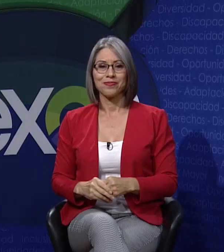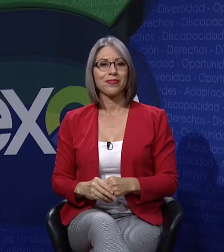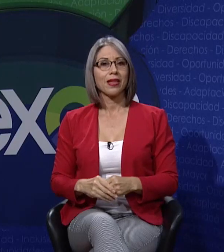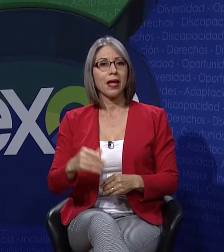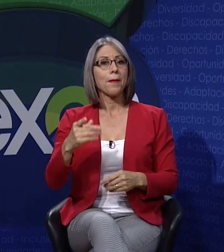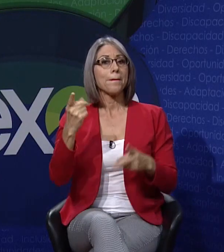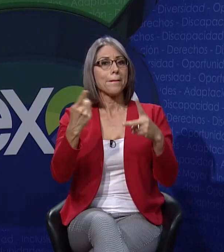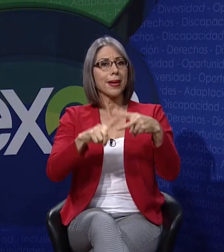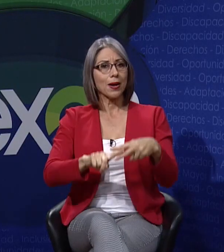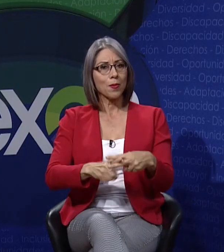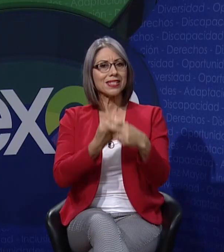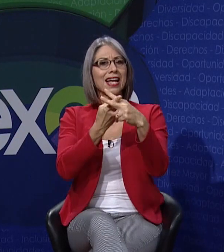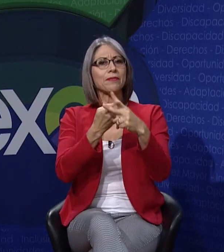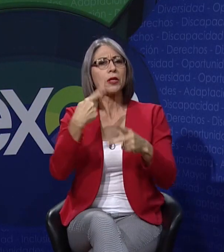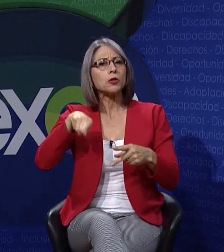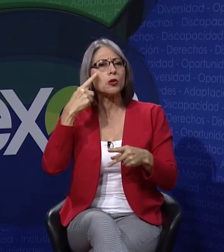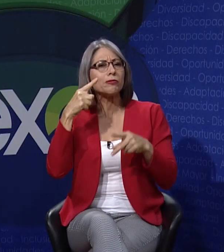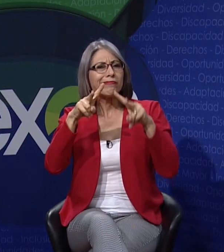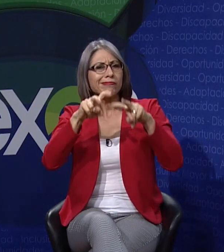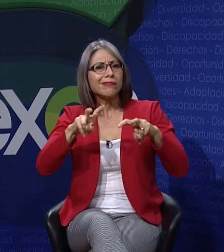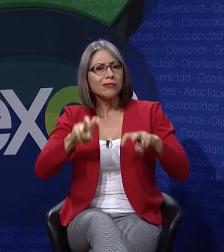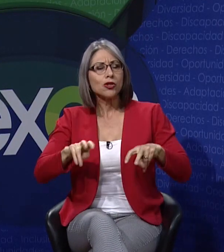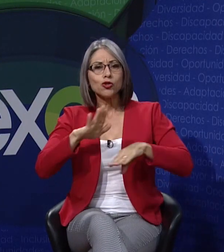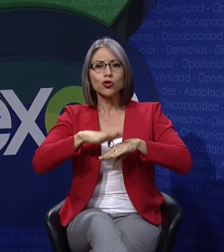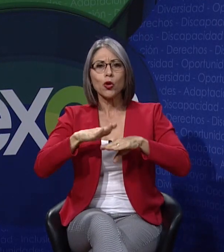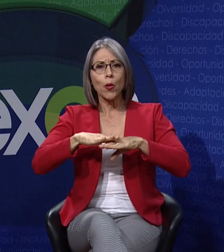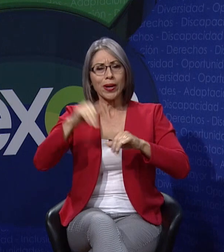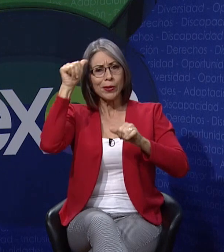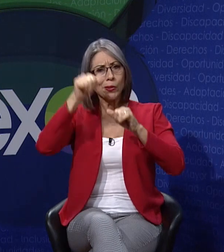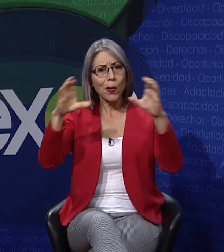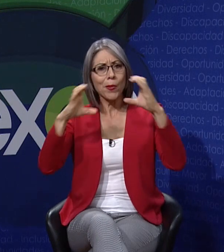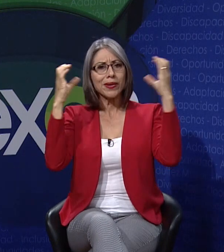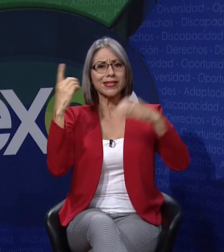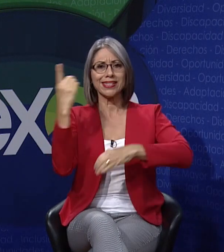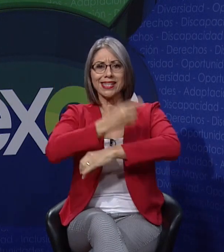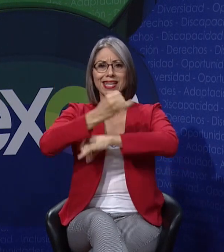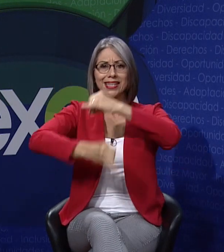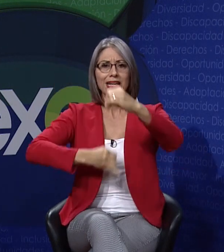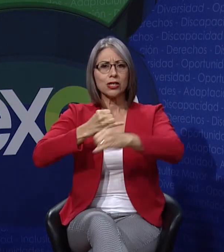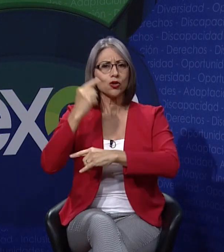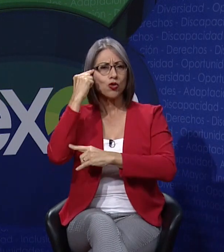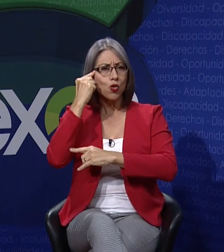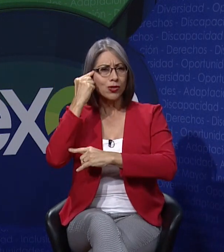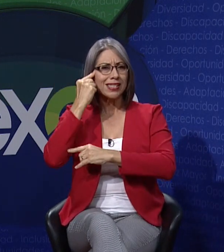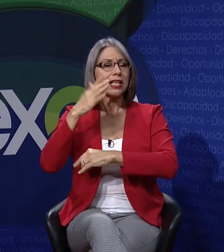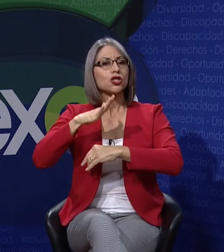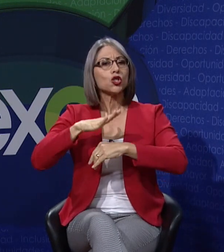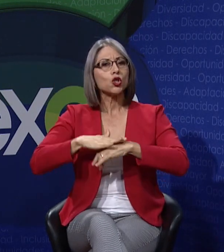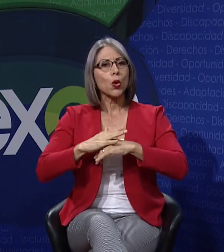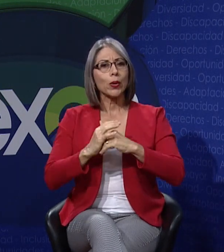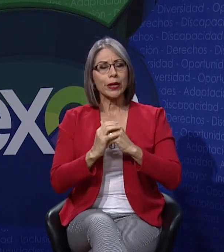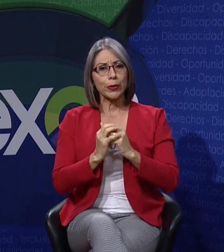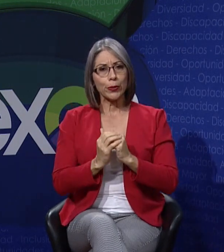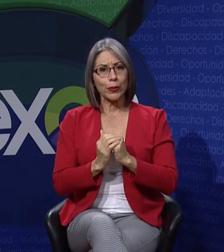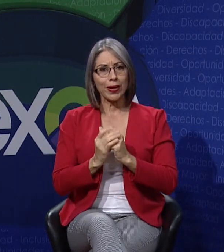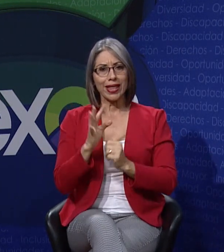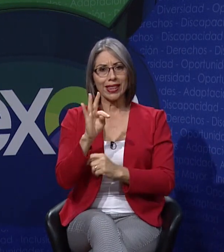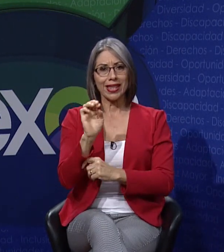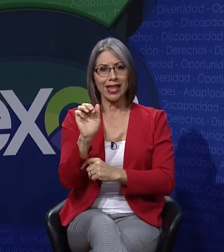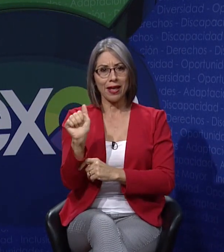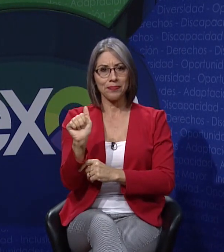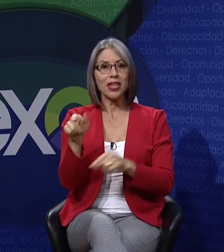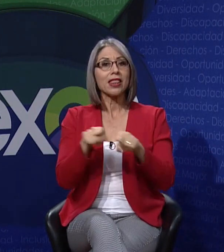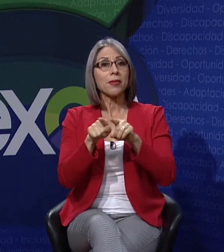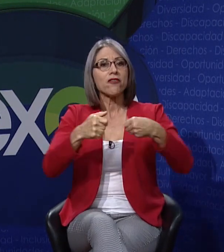Para comenzar hacemos un repaso de la conmemoración del Día Internacional de Concienciación sobre el Trastorno del Espectro Autista